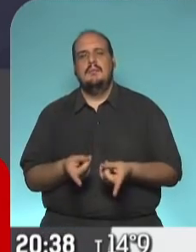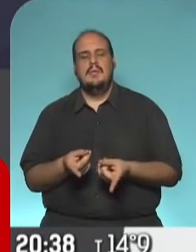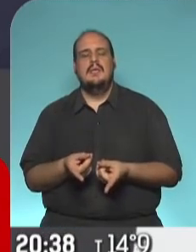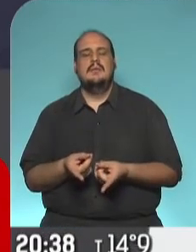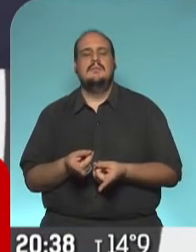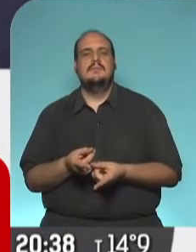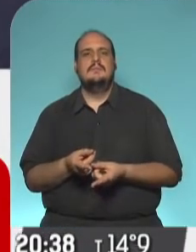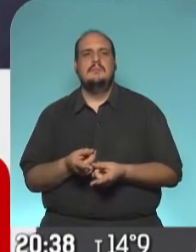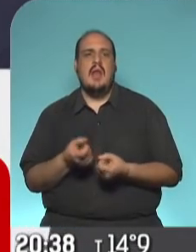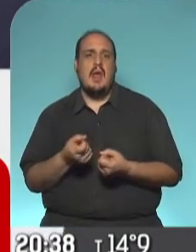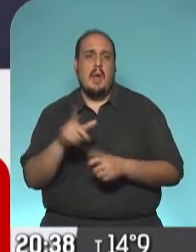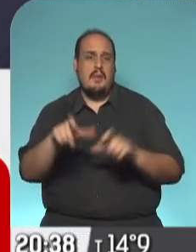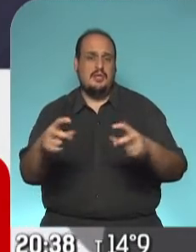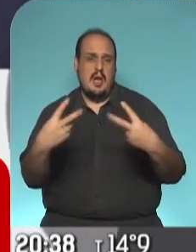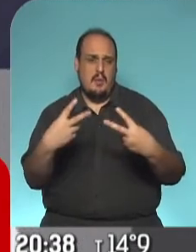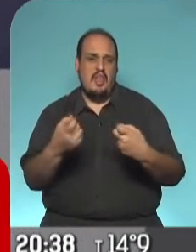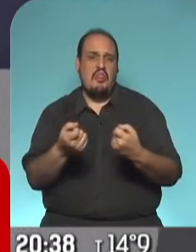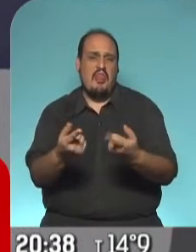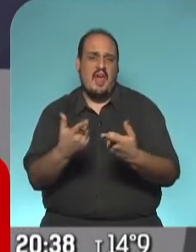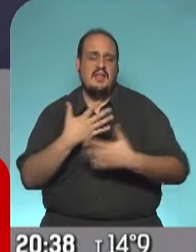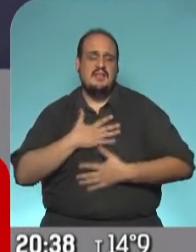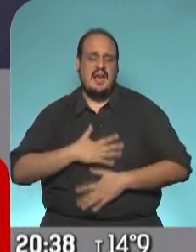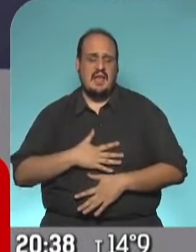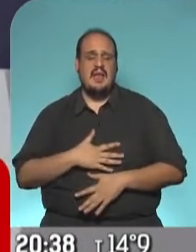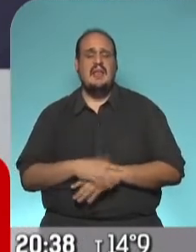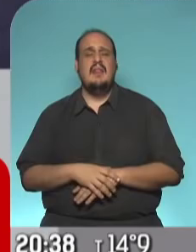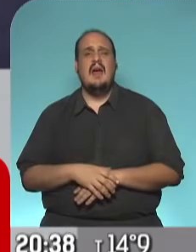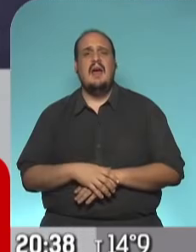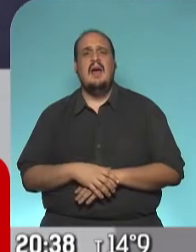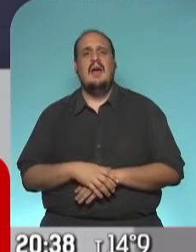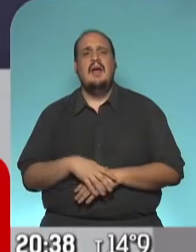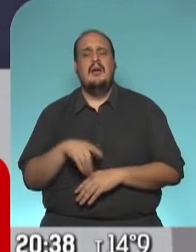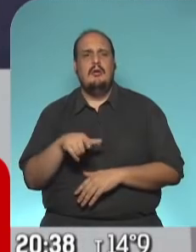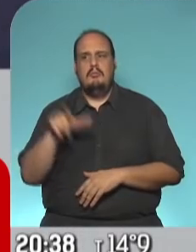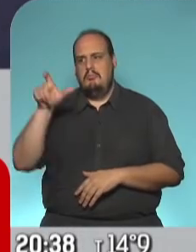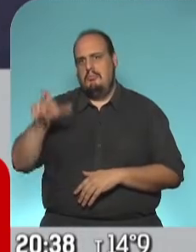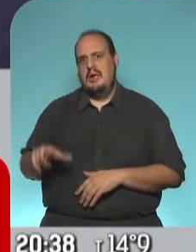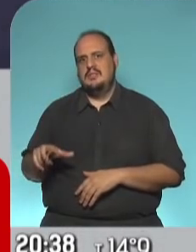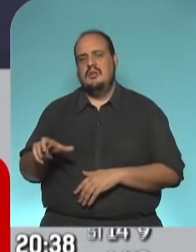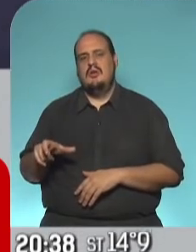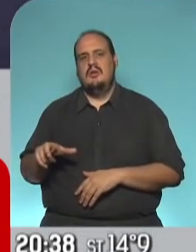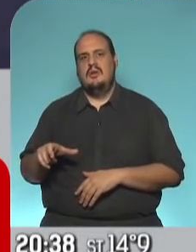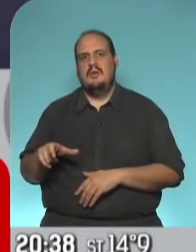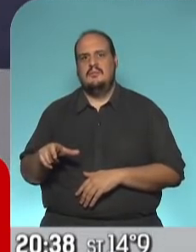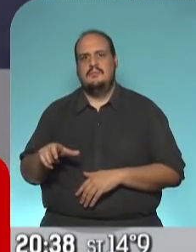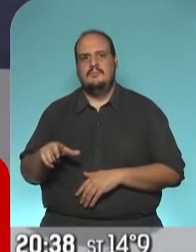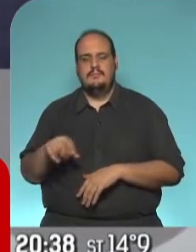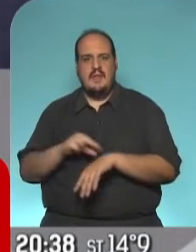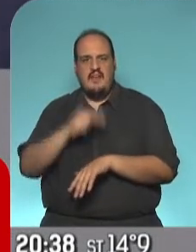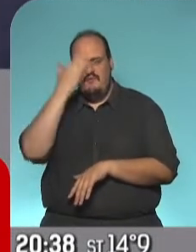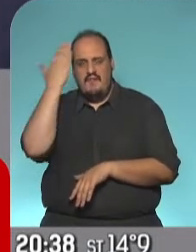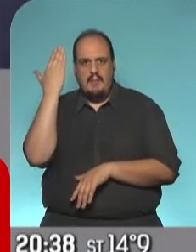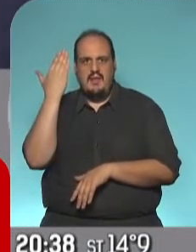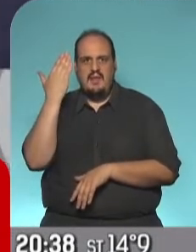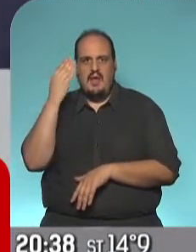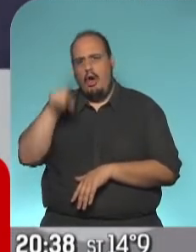tranquilidad, si se quiere, entendiendo que o conociendo que es una persona con antecedentes de enfermedad, si esto lo